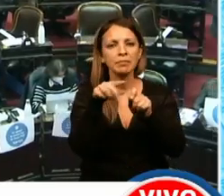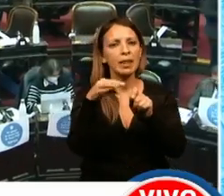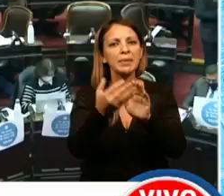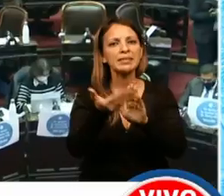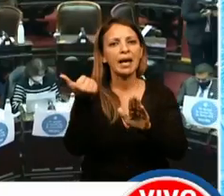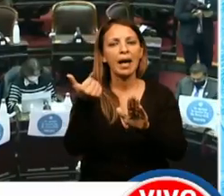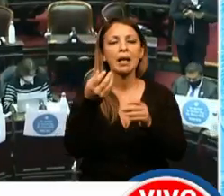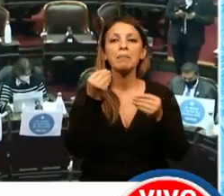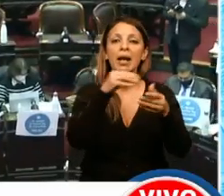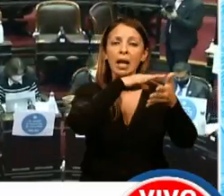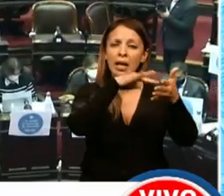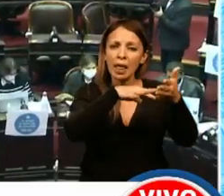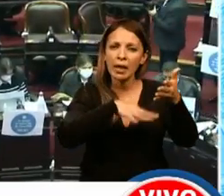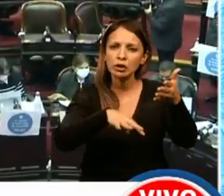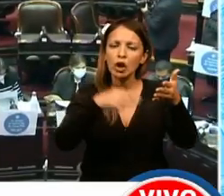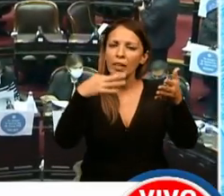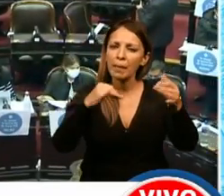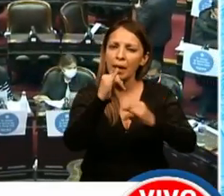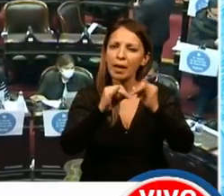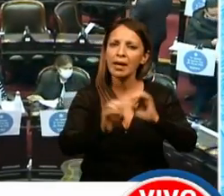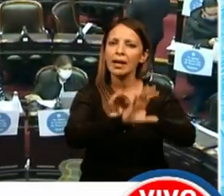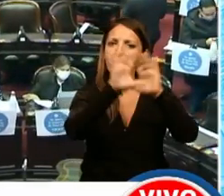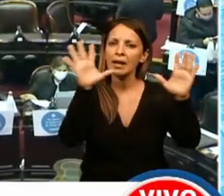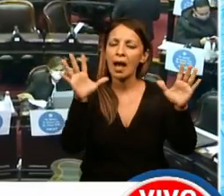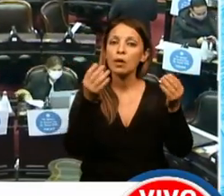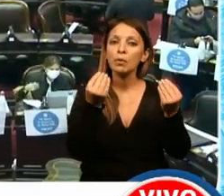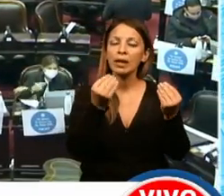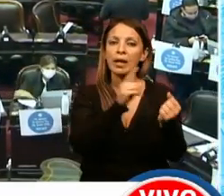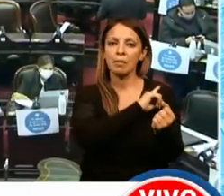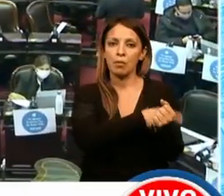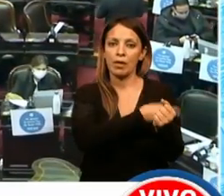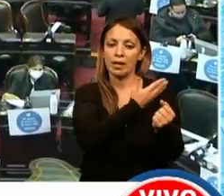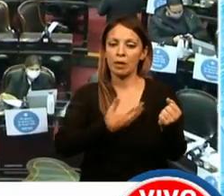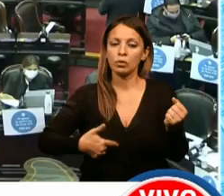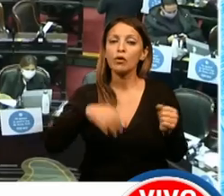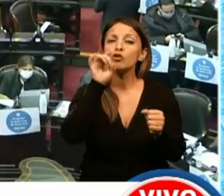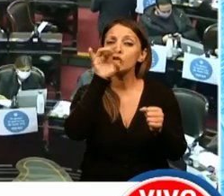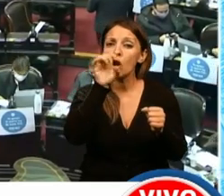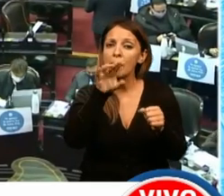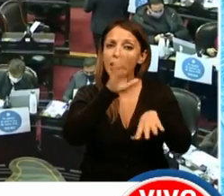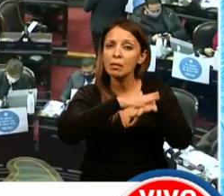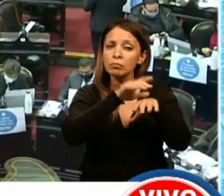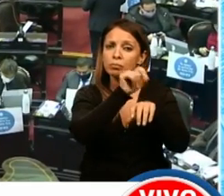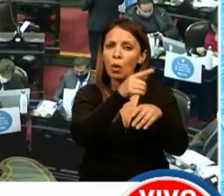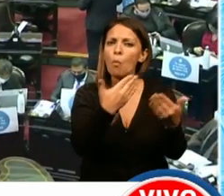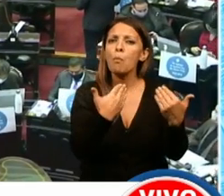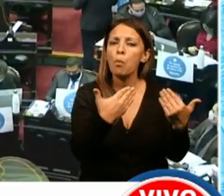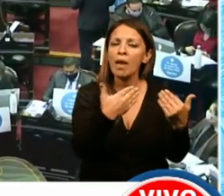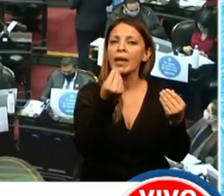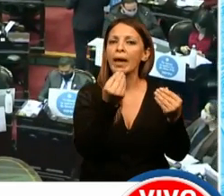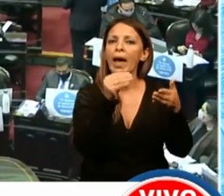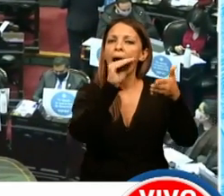redacción que totalmente claro que al poder ejecutivo sólo se la facultad para ampliar